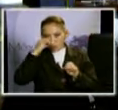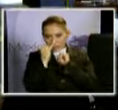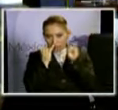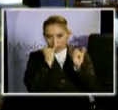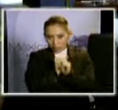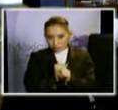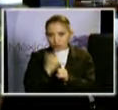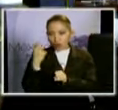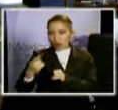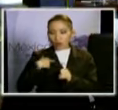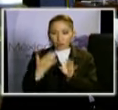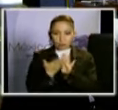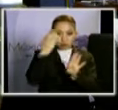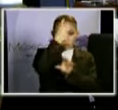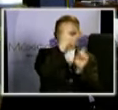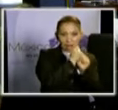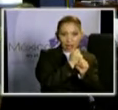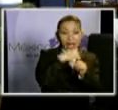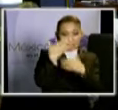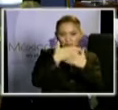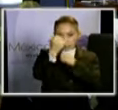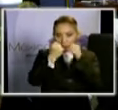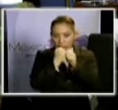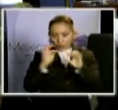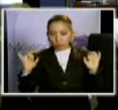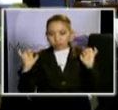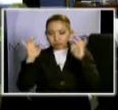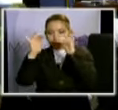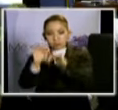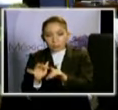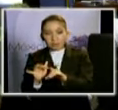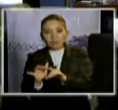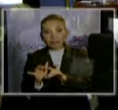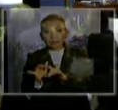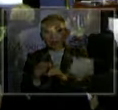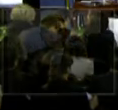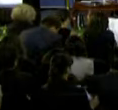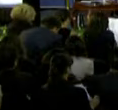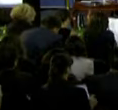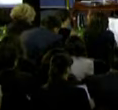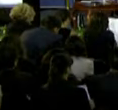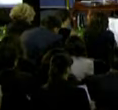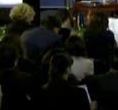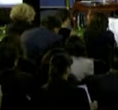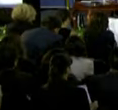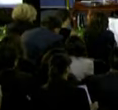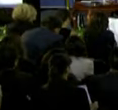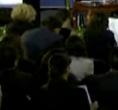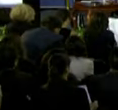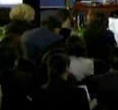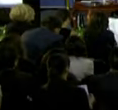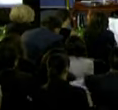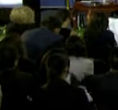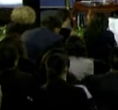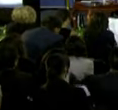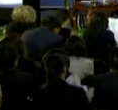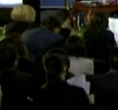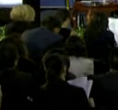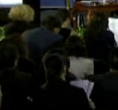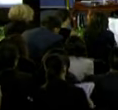vamos a llegar a esta cita del año entrante y vamos a llegar a una cita donde se va a querer, se va a buscar, o